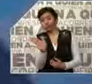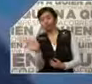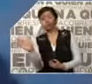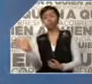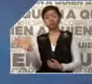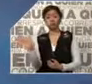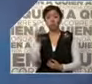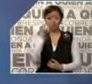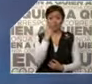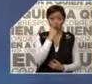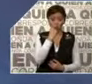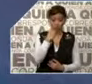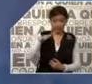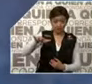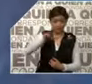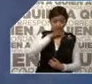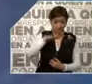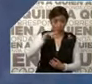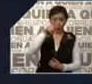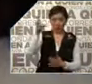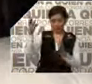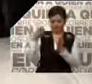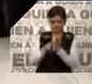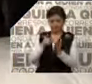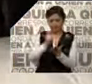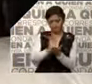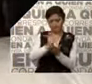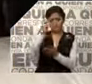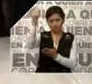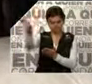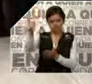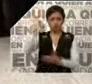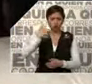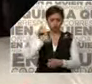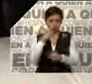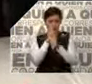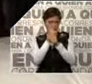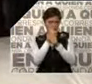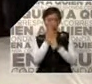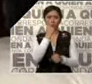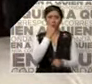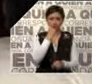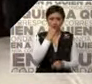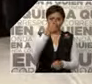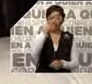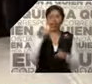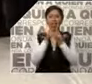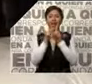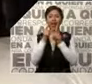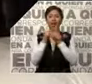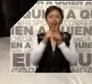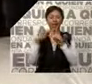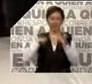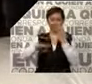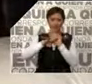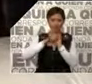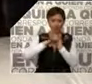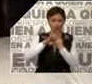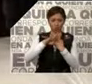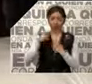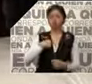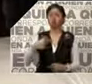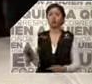municipales los detuvieron y los enviaron a pagar una multa. Yo decido grabar al policía porque se estaban burlando de nosotros y nos traían como la